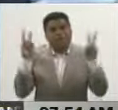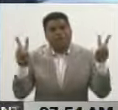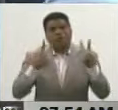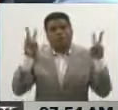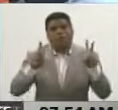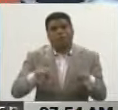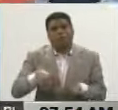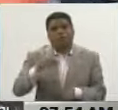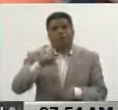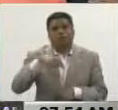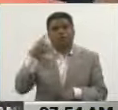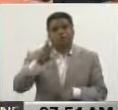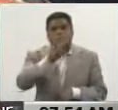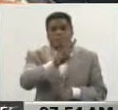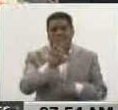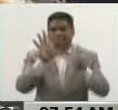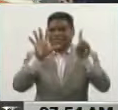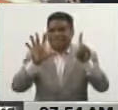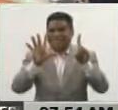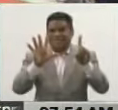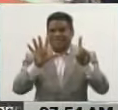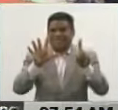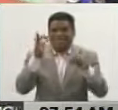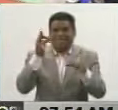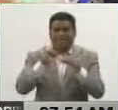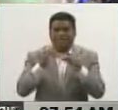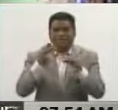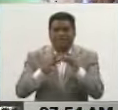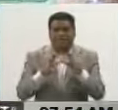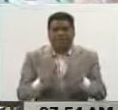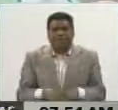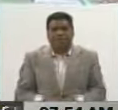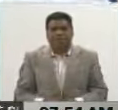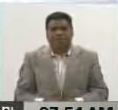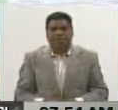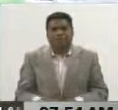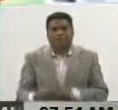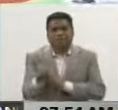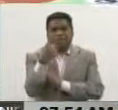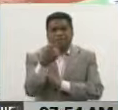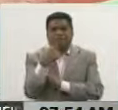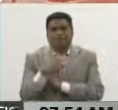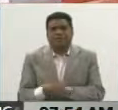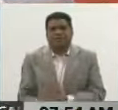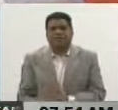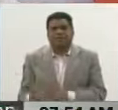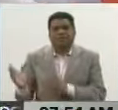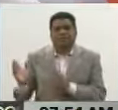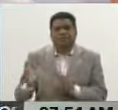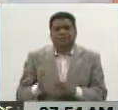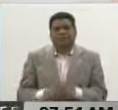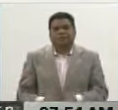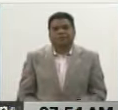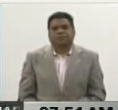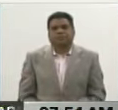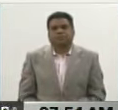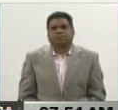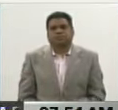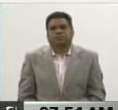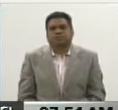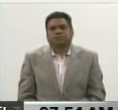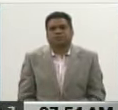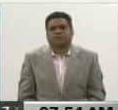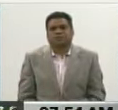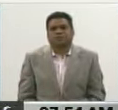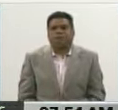próximo 26 de septiembre en el inicio de año escolar. Tenemos participación de las personas del día de hoy. Brenda Vázquez nos escribe a través de BTV El Desayuno.